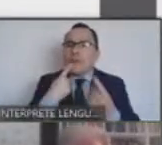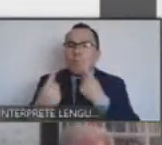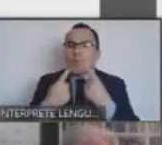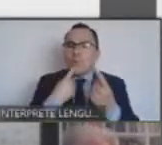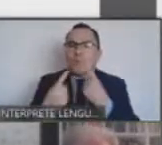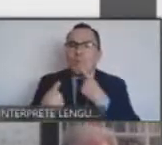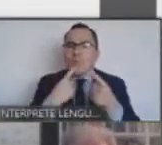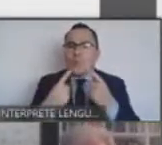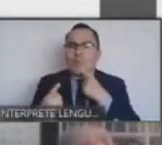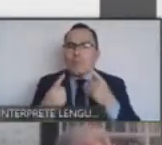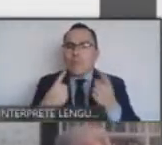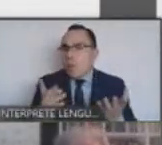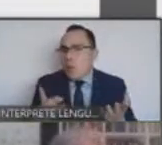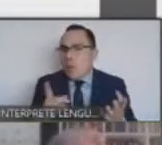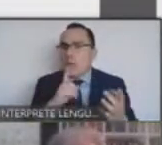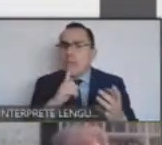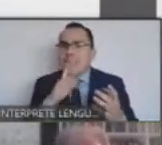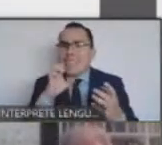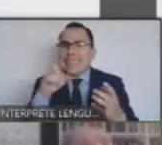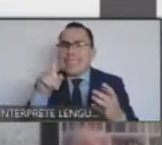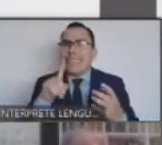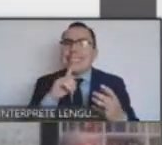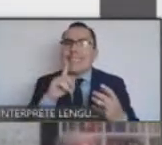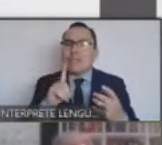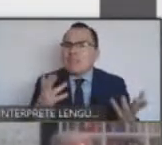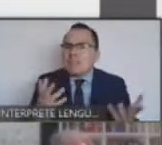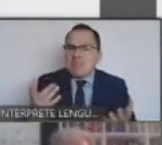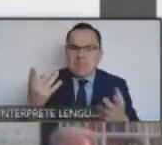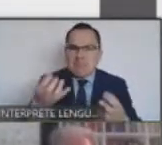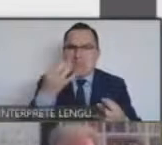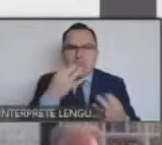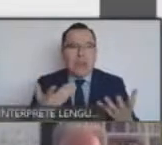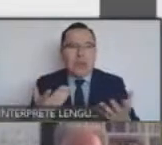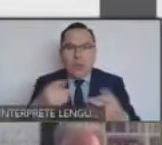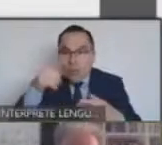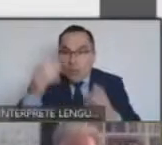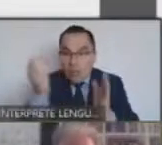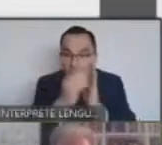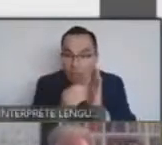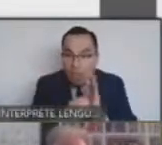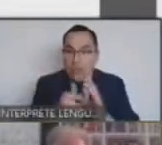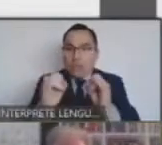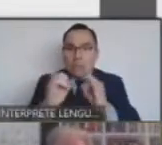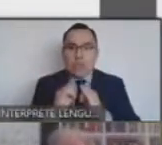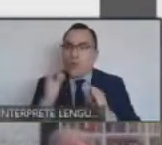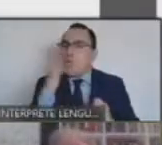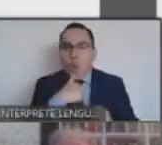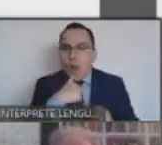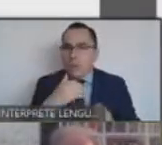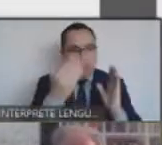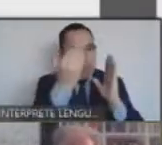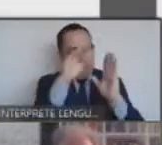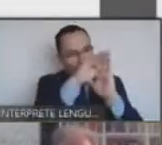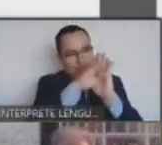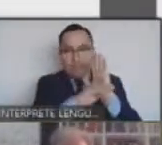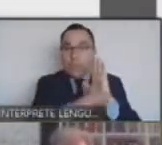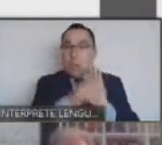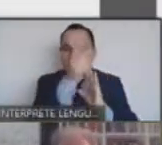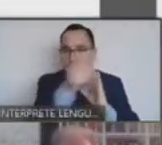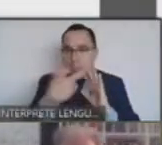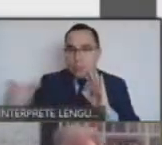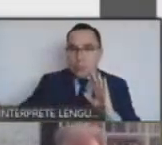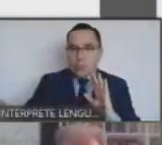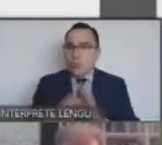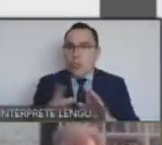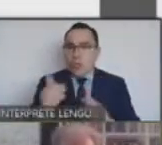test no lo cualquier dificulta análisis. Pero lo más importante es que no hay datos a nivel de persona, y acá con mucho cuidado, nadie quiere el RUT de